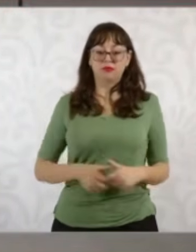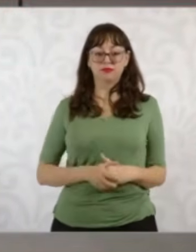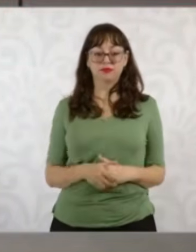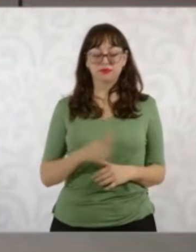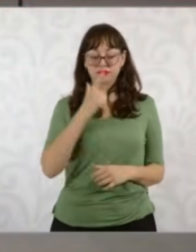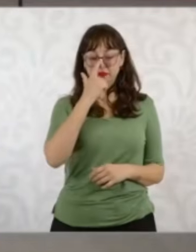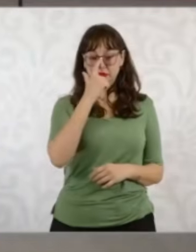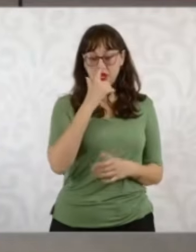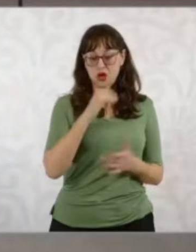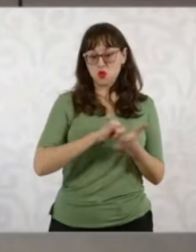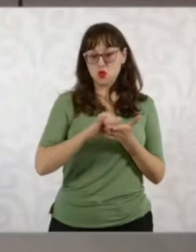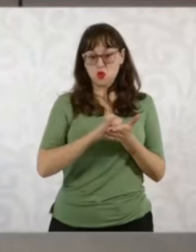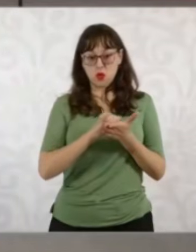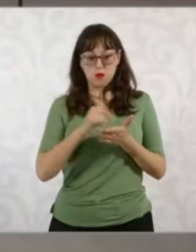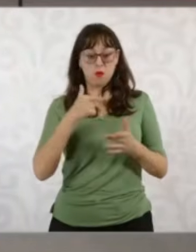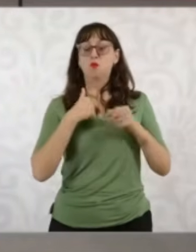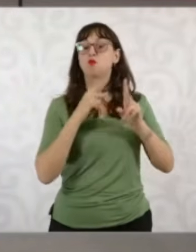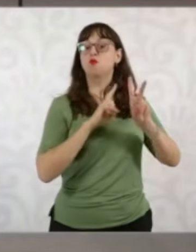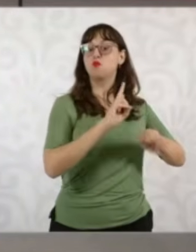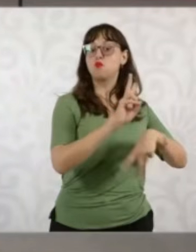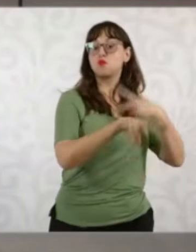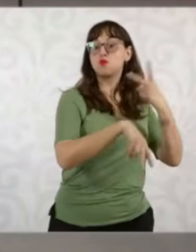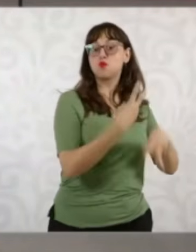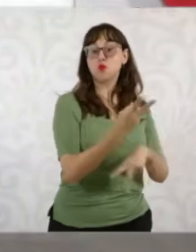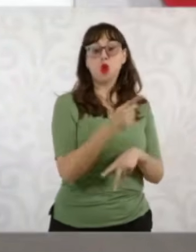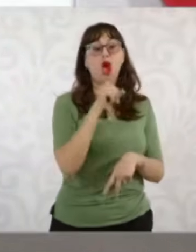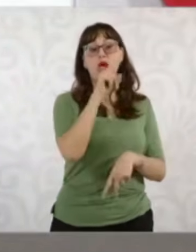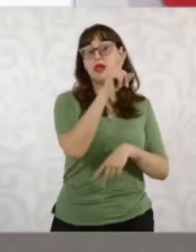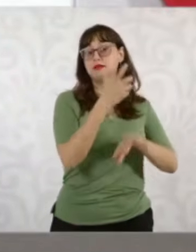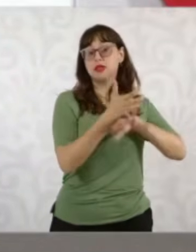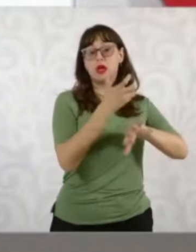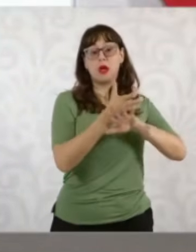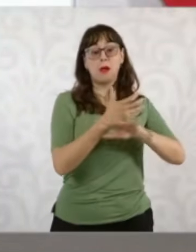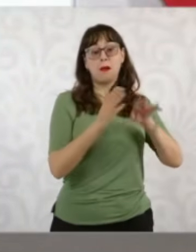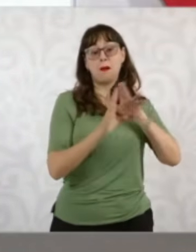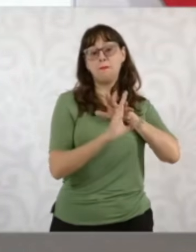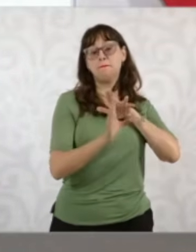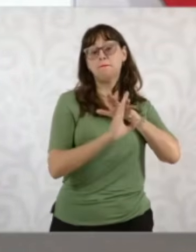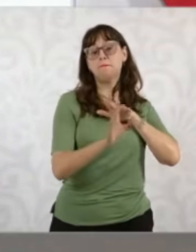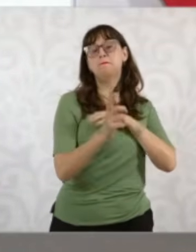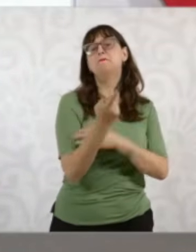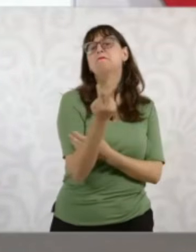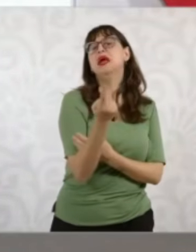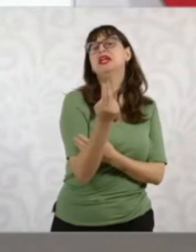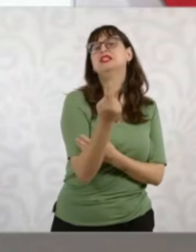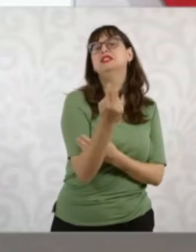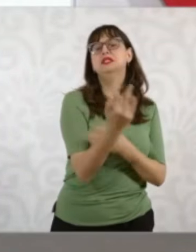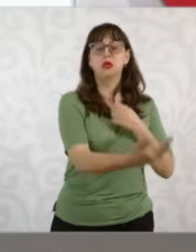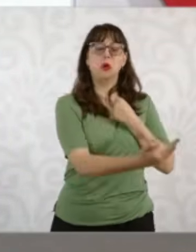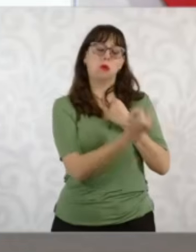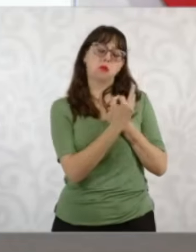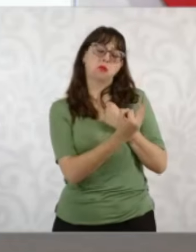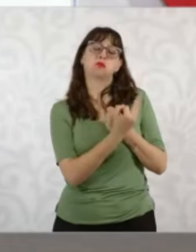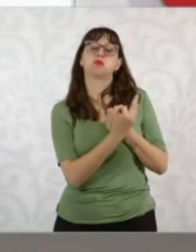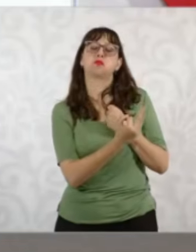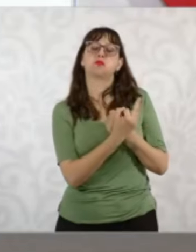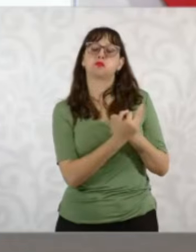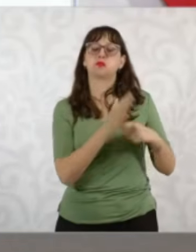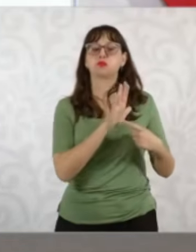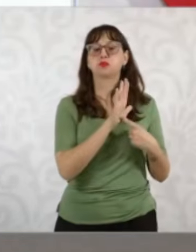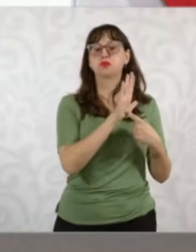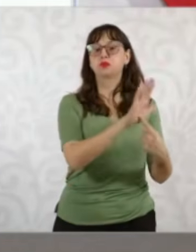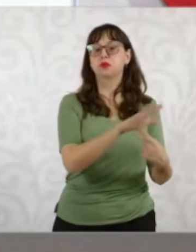Nueva York a demostrarle a Trump cómo me aman en Estados Unidos mis 25 acarreados. A la